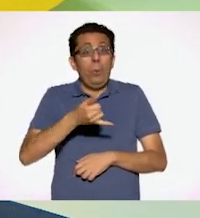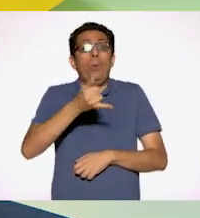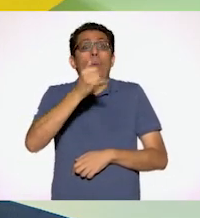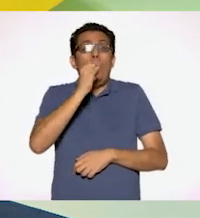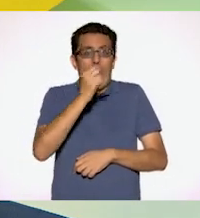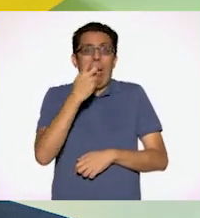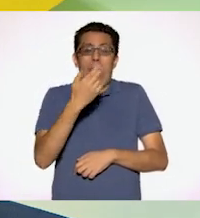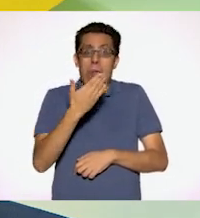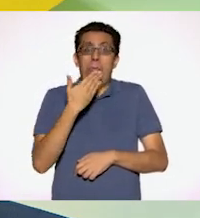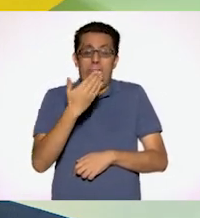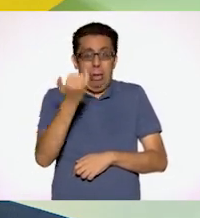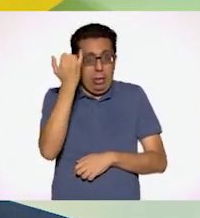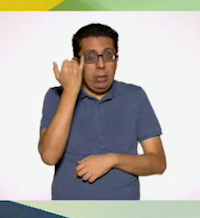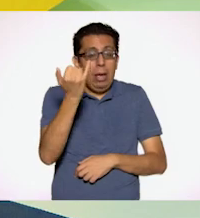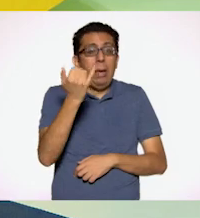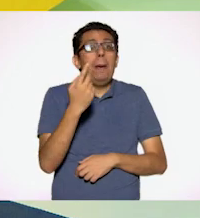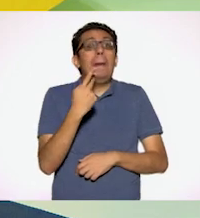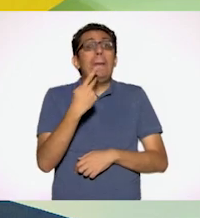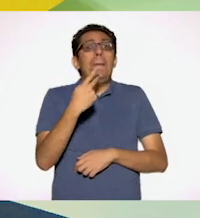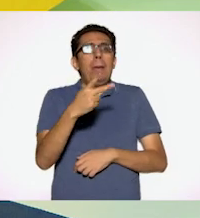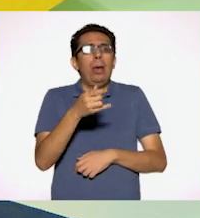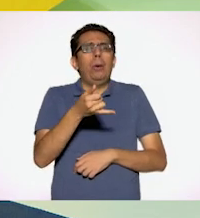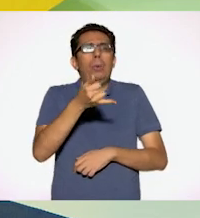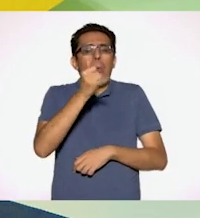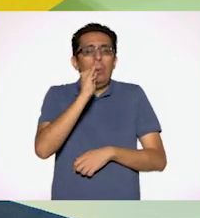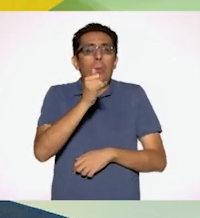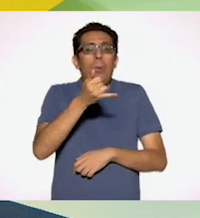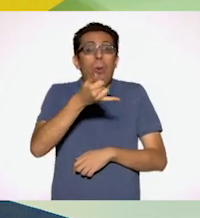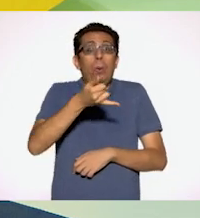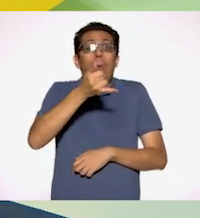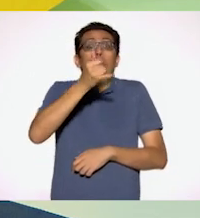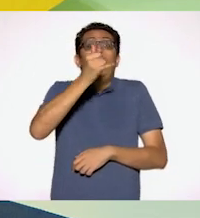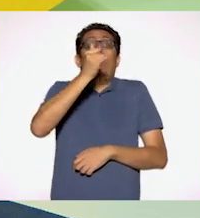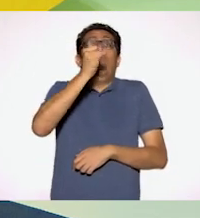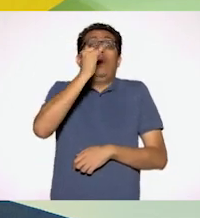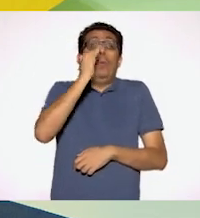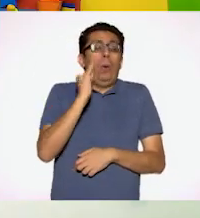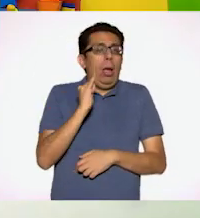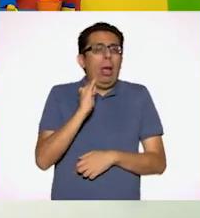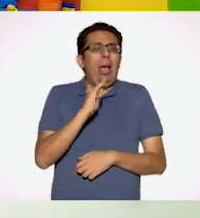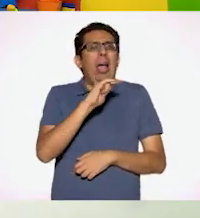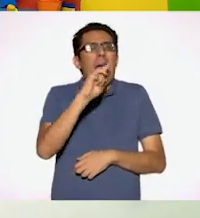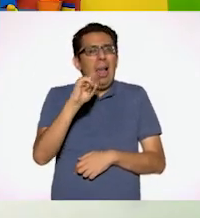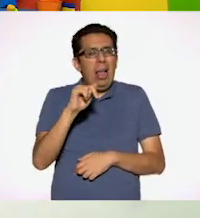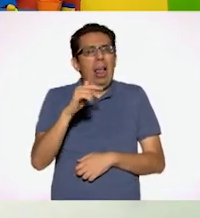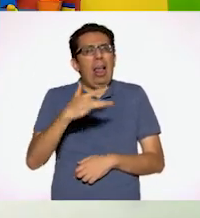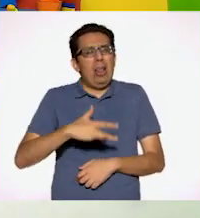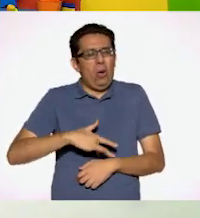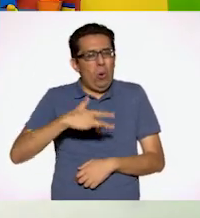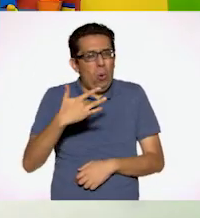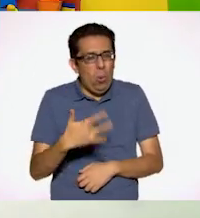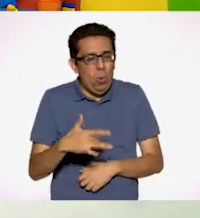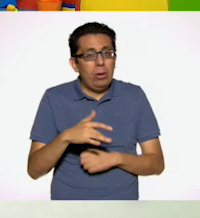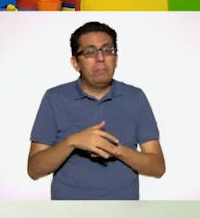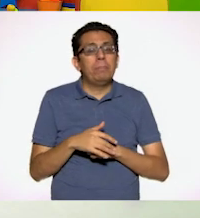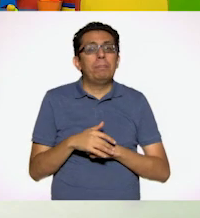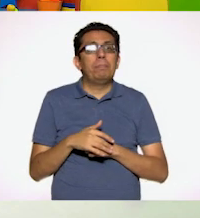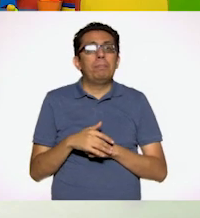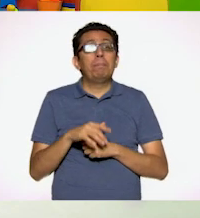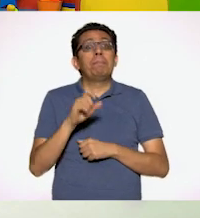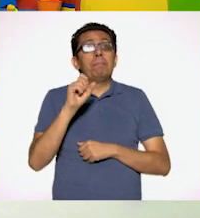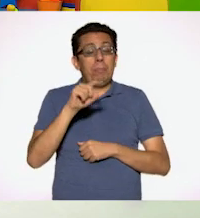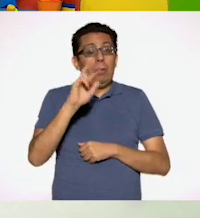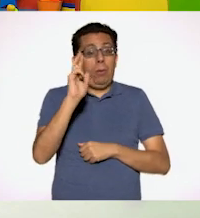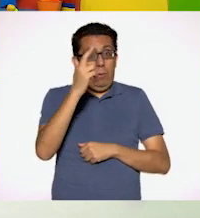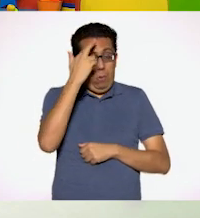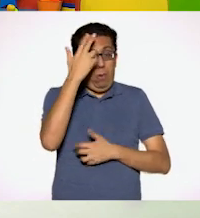muy buena opción. Pero recuerda, sorbos pequeños. No tomes mucha agua, si no te va a doler el estómago. Y eso sí, si lo van a hacer, que sea con las manos